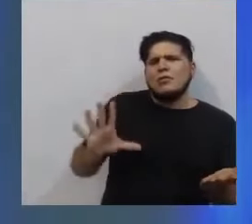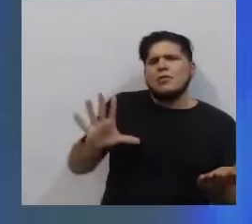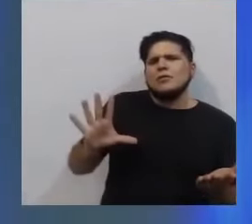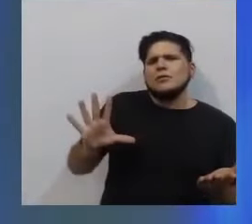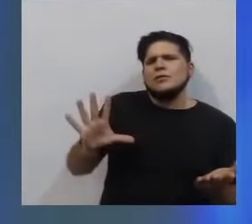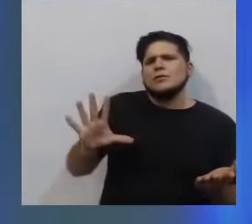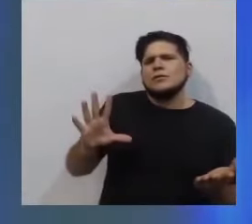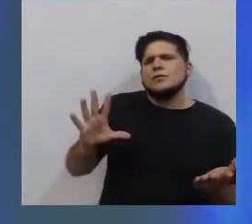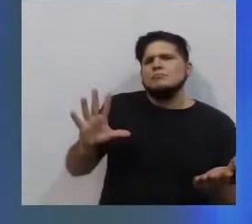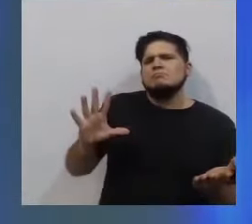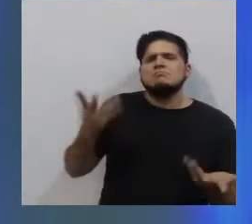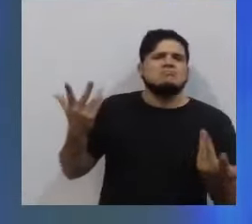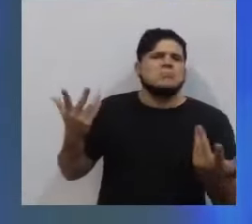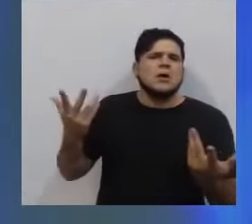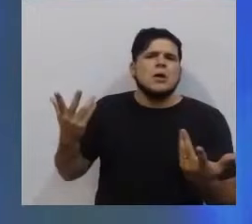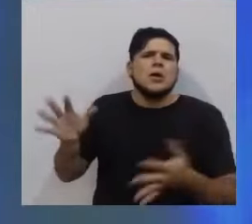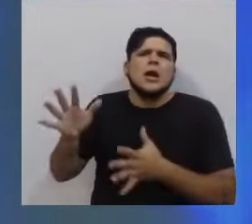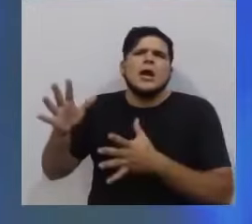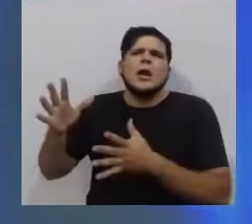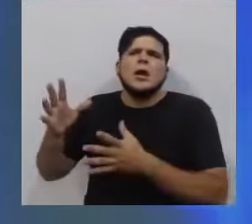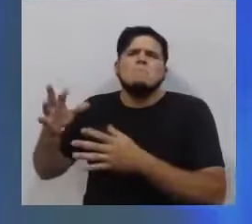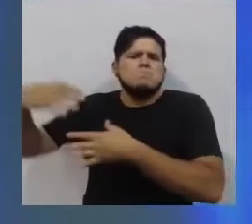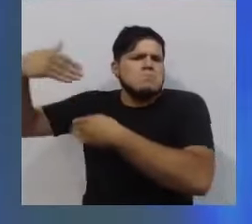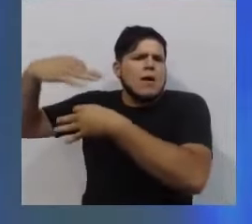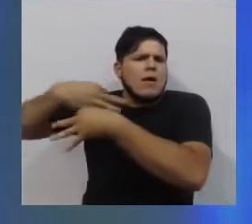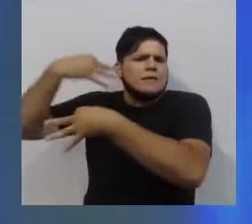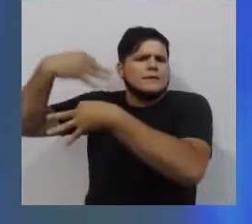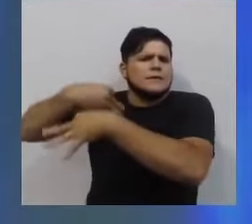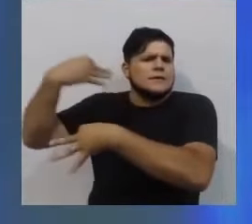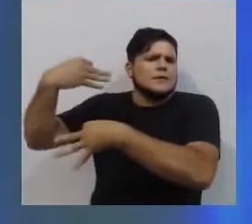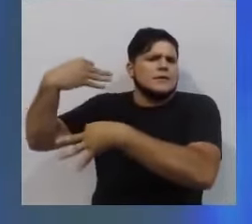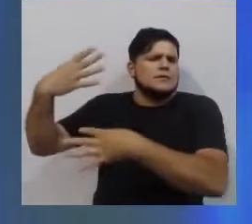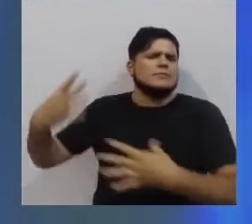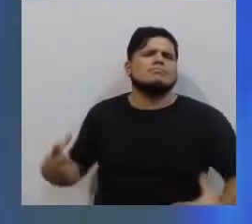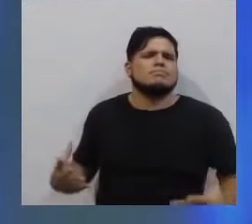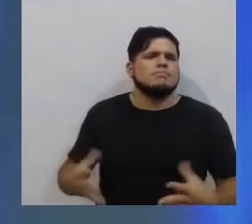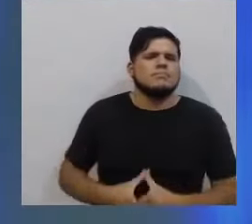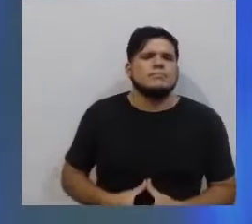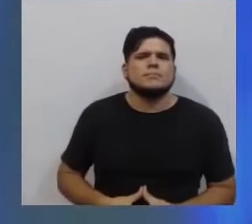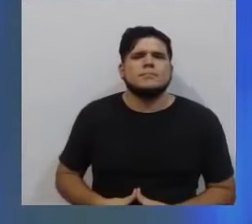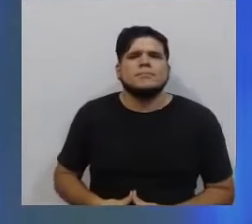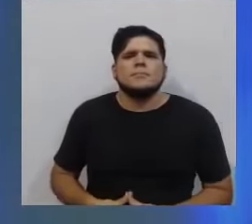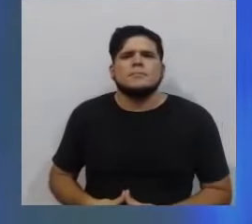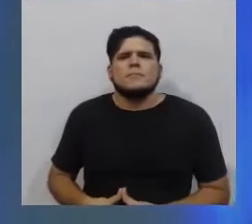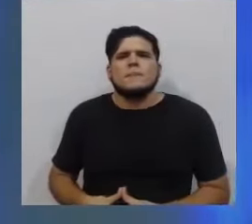y usted hace una oración y entrega a dios dice señor esta palabra necesito que sea atesorada en mi vida